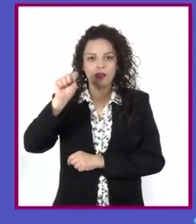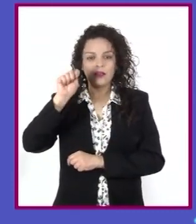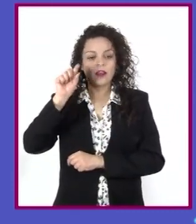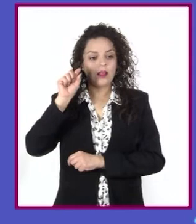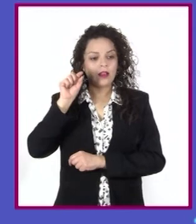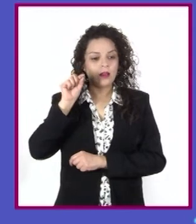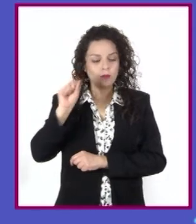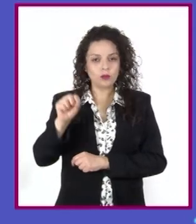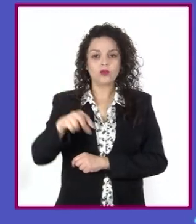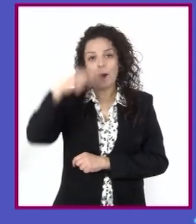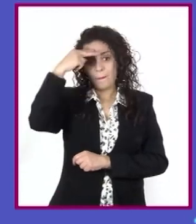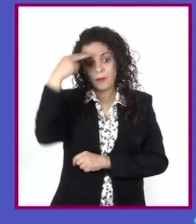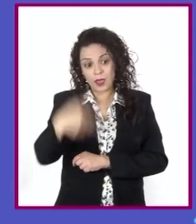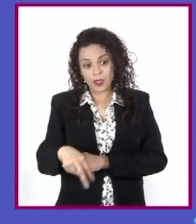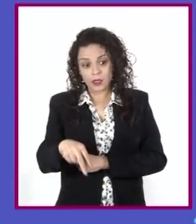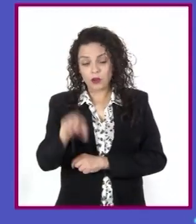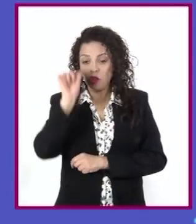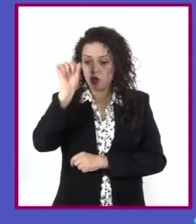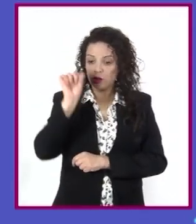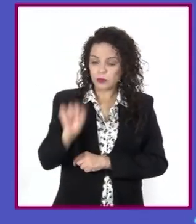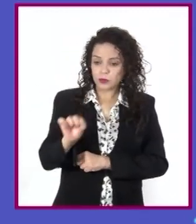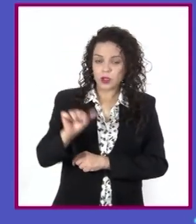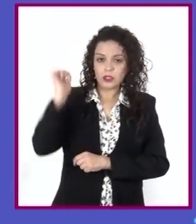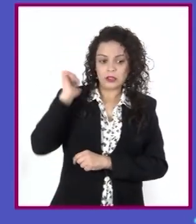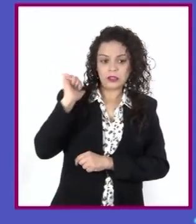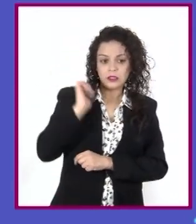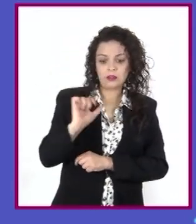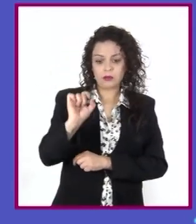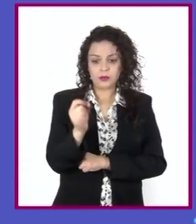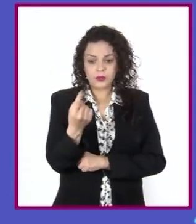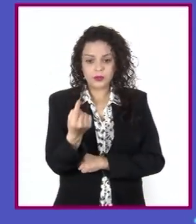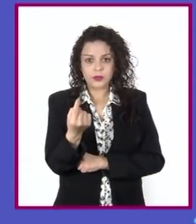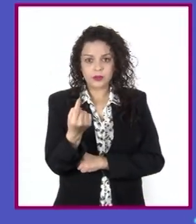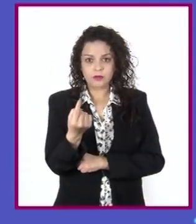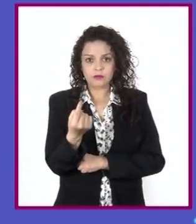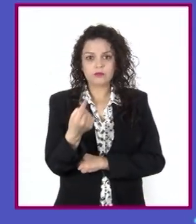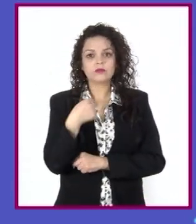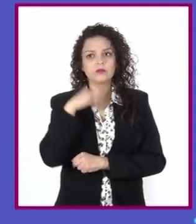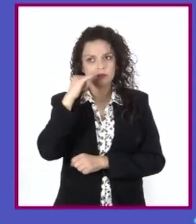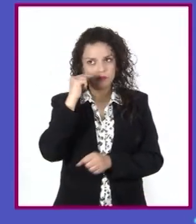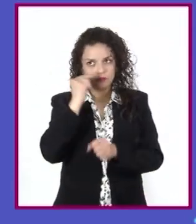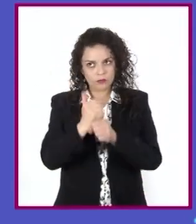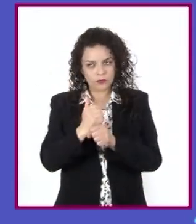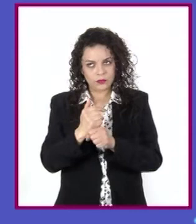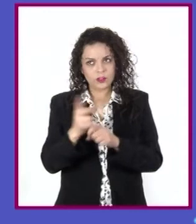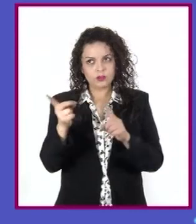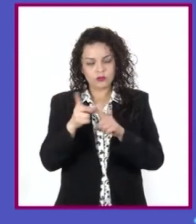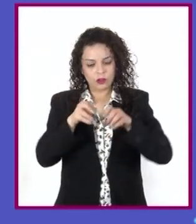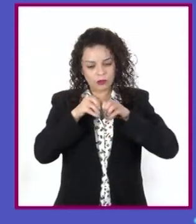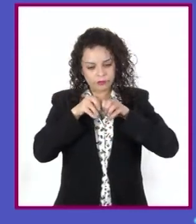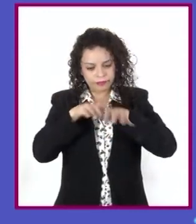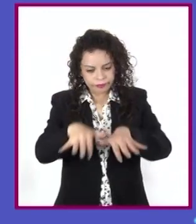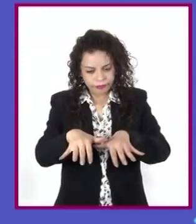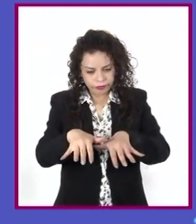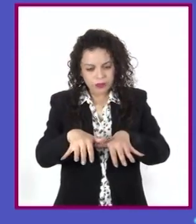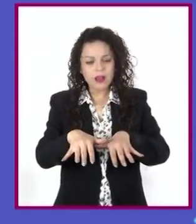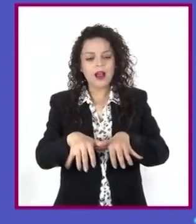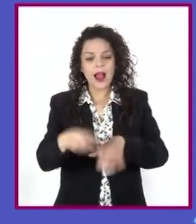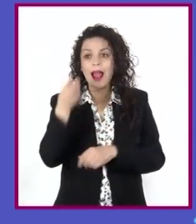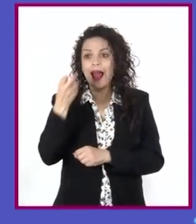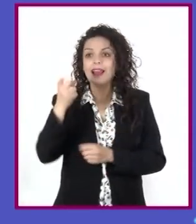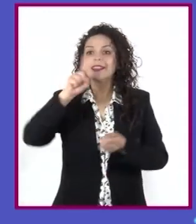Aquí sí identifico el lugar de la publicación y la editorial. Esta es una referencia